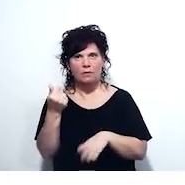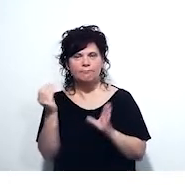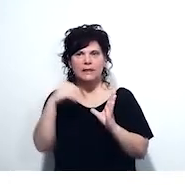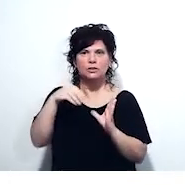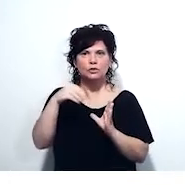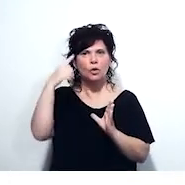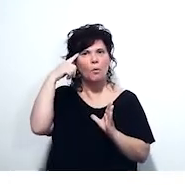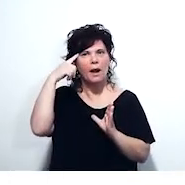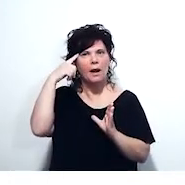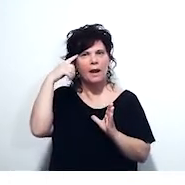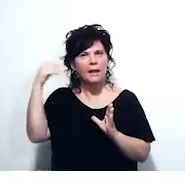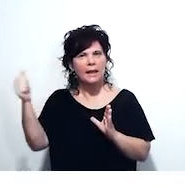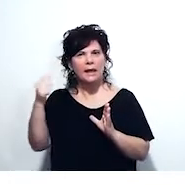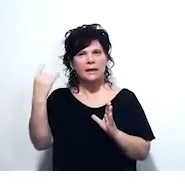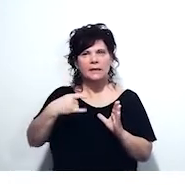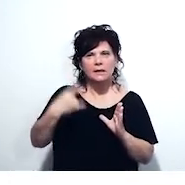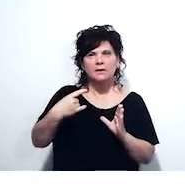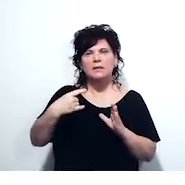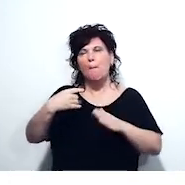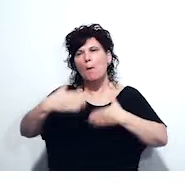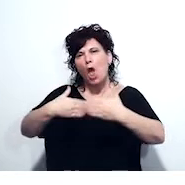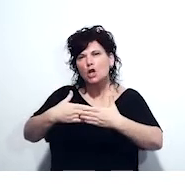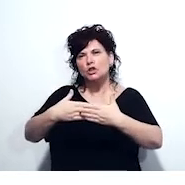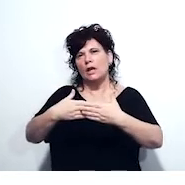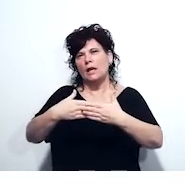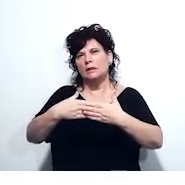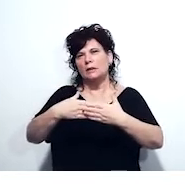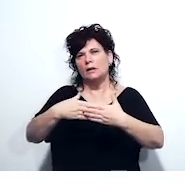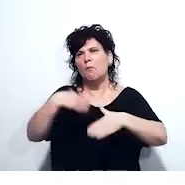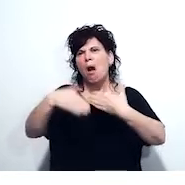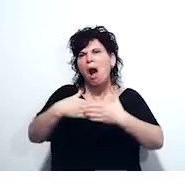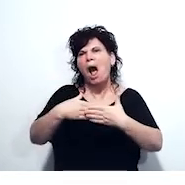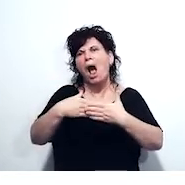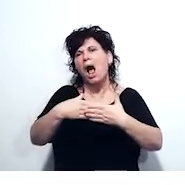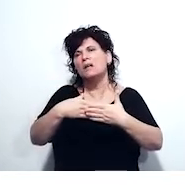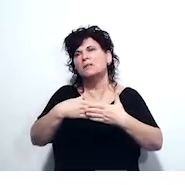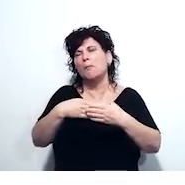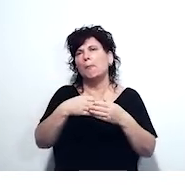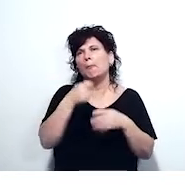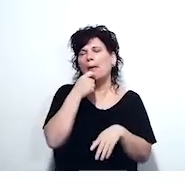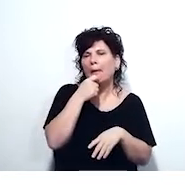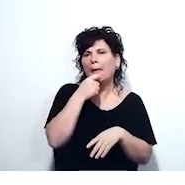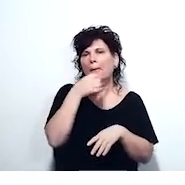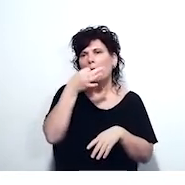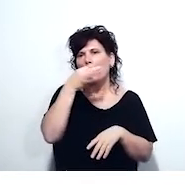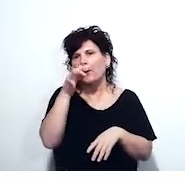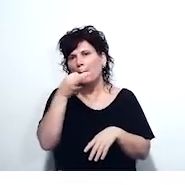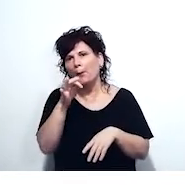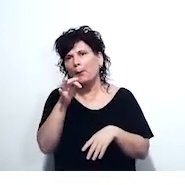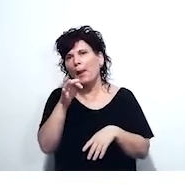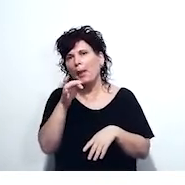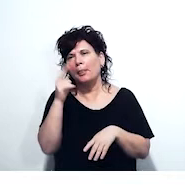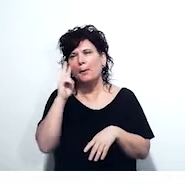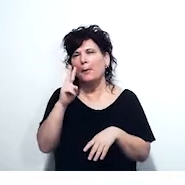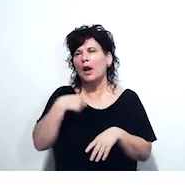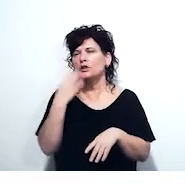artificial, los procesan, hacen cosas después con esos datos, venden publicidad, o van previendo